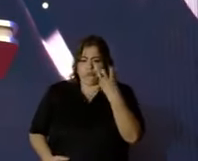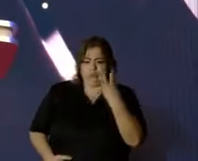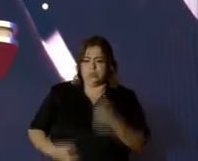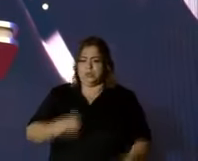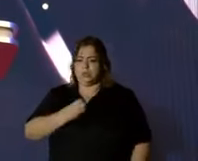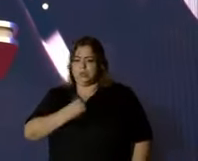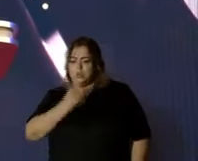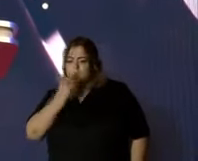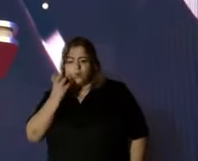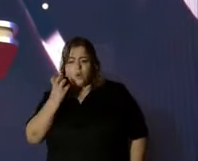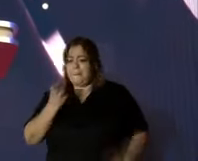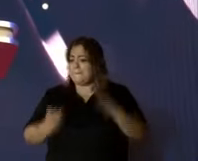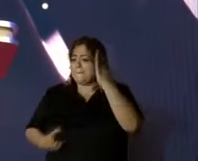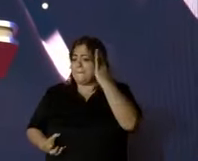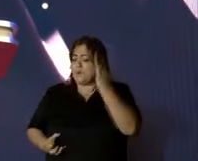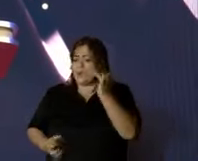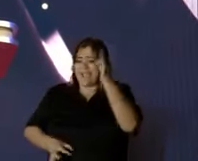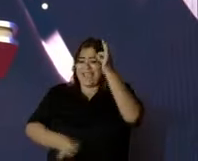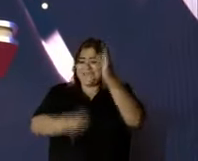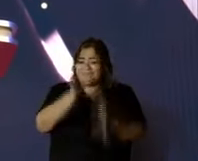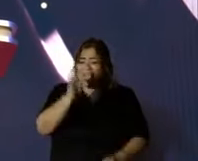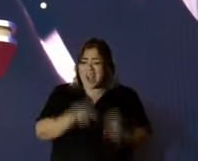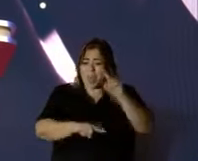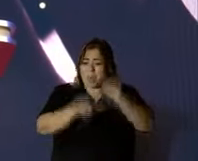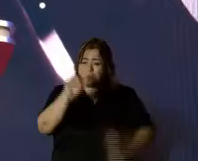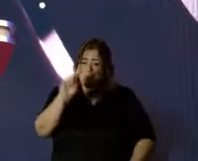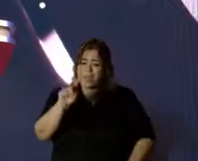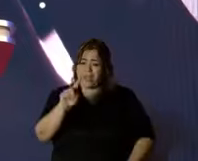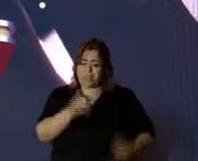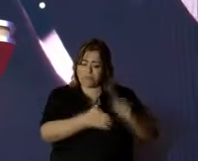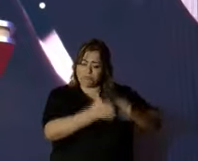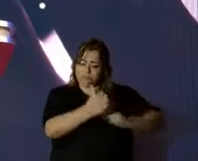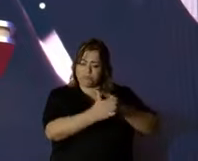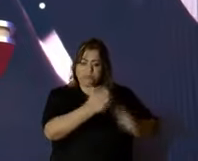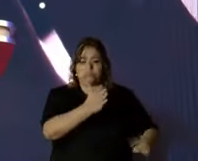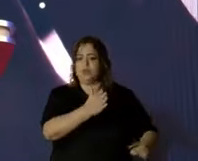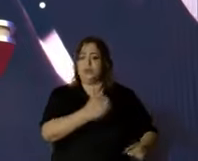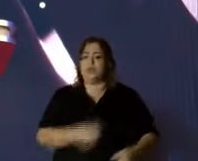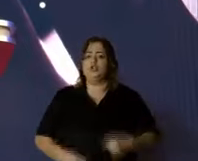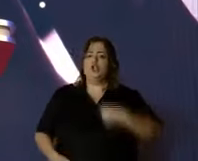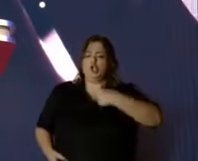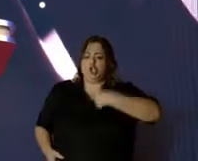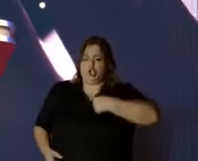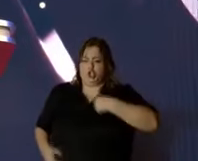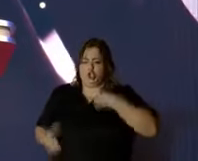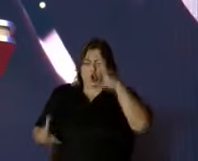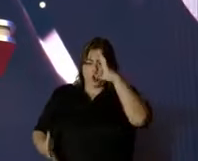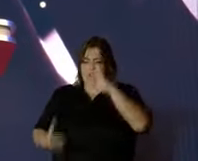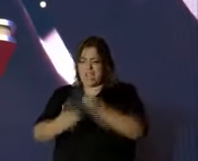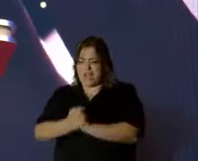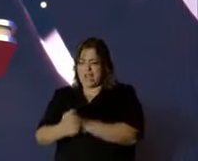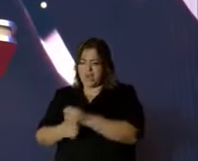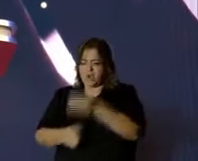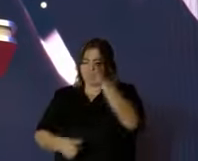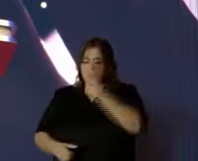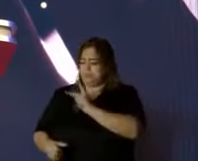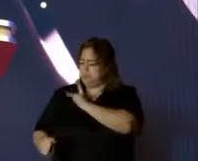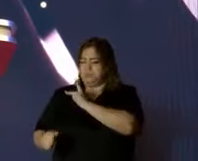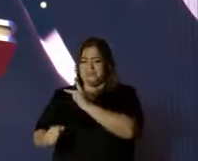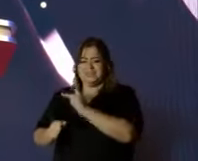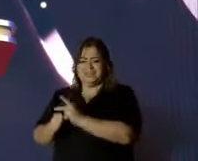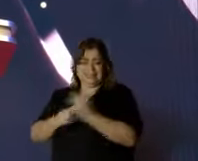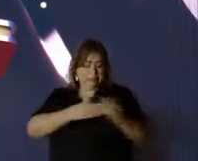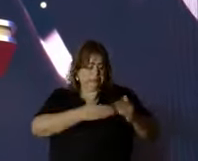que matan fe conmigo no van. Yo le creo un Dios todopoderoso, que mientras en Egipto